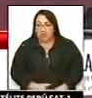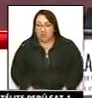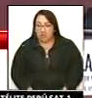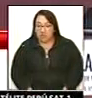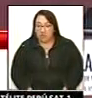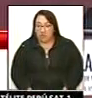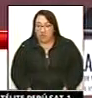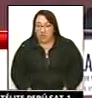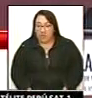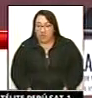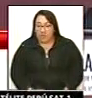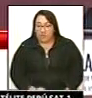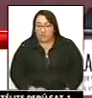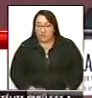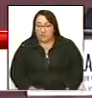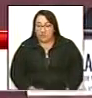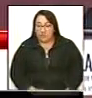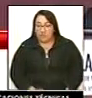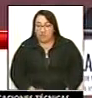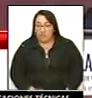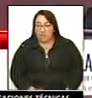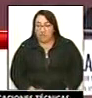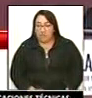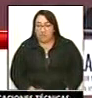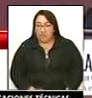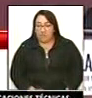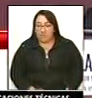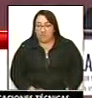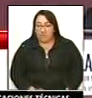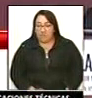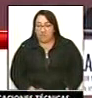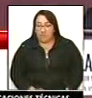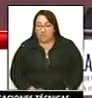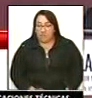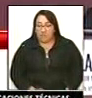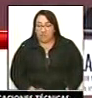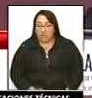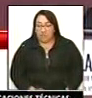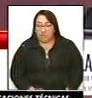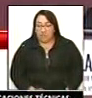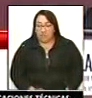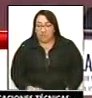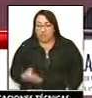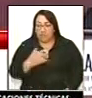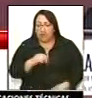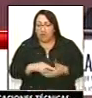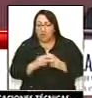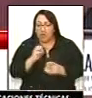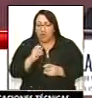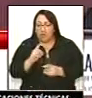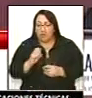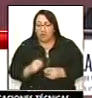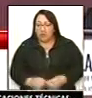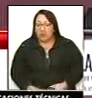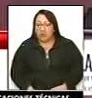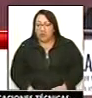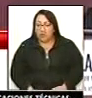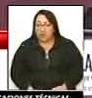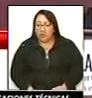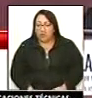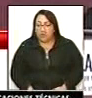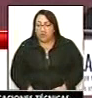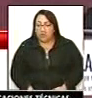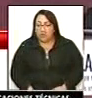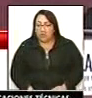especial. Yo quiero decirle a la señora Aranda, que ya nos hemos reunido hace poco en una comisión, que se le invitó a usted